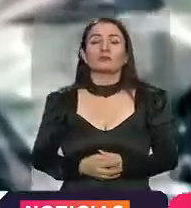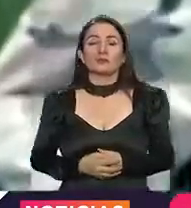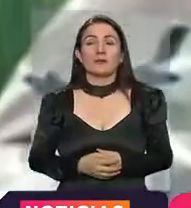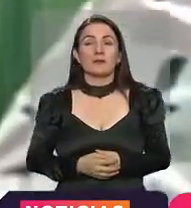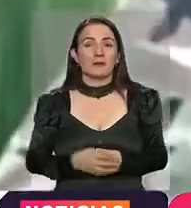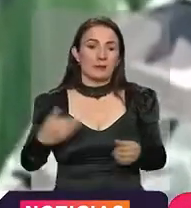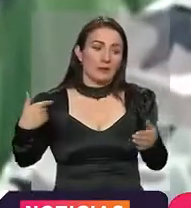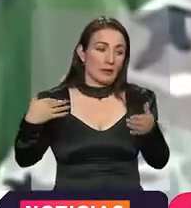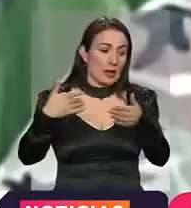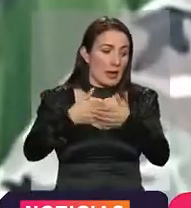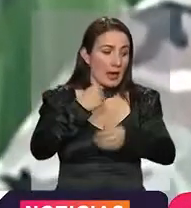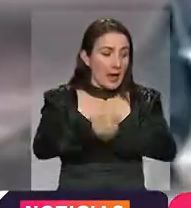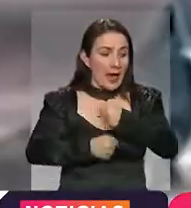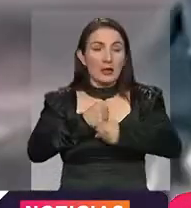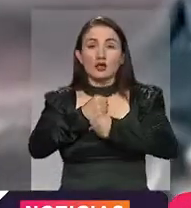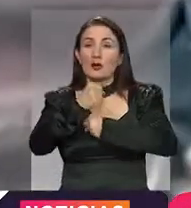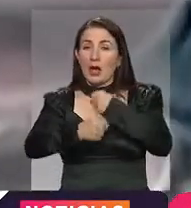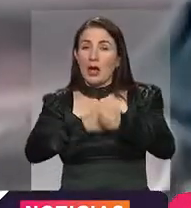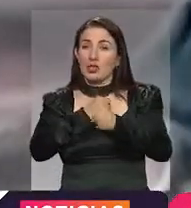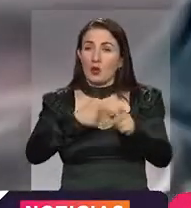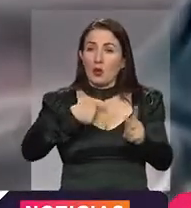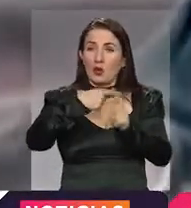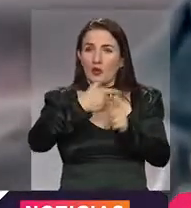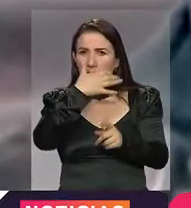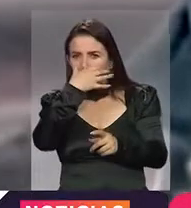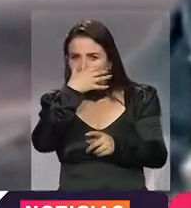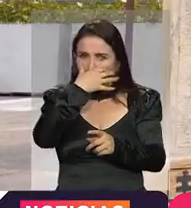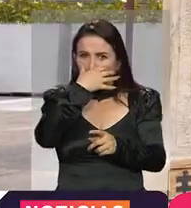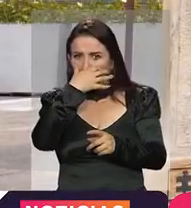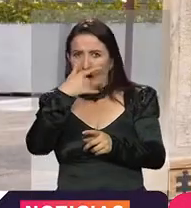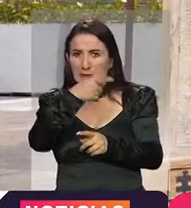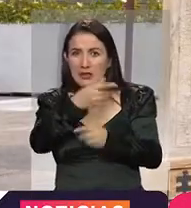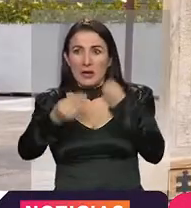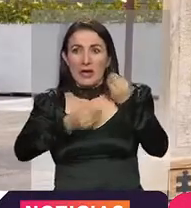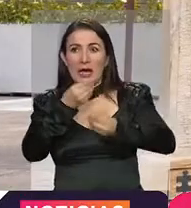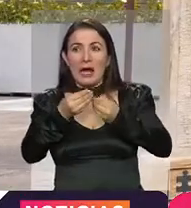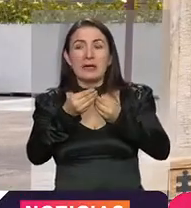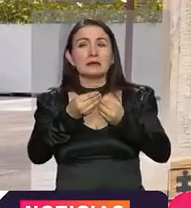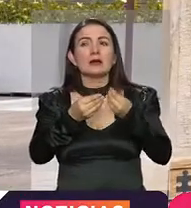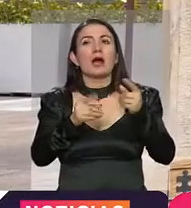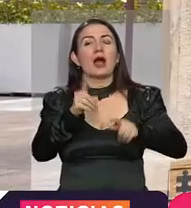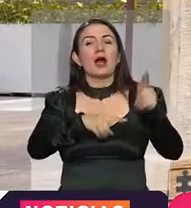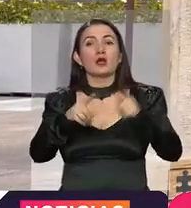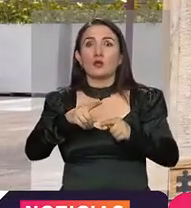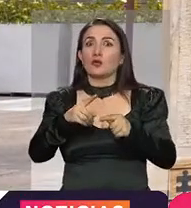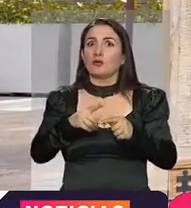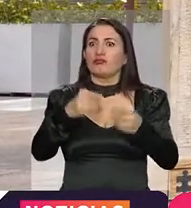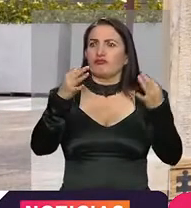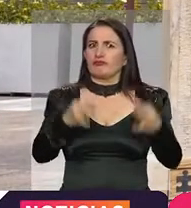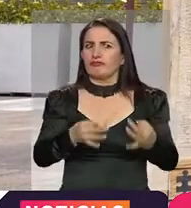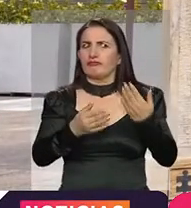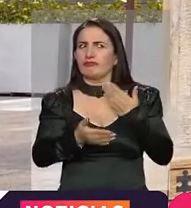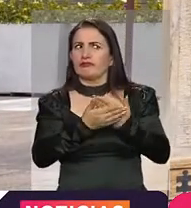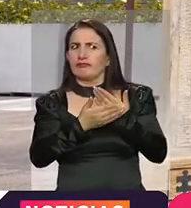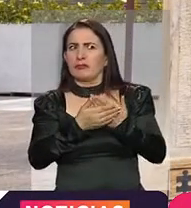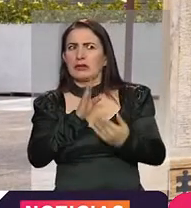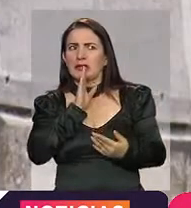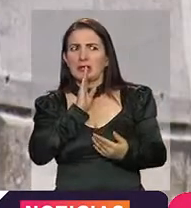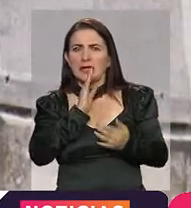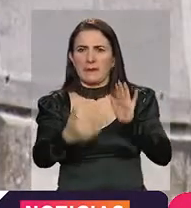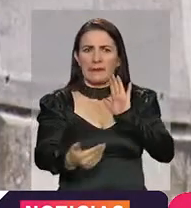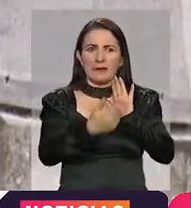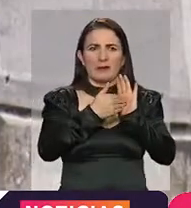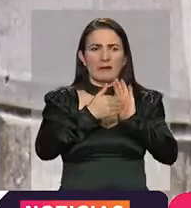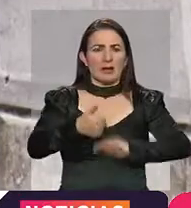y después de varios años de proferir amenazas contra distintos actores de la realidad nacional, ninguna autoridad ha reportado alguna estructura de